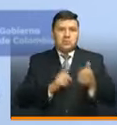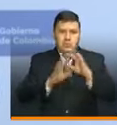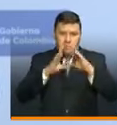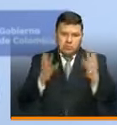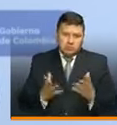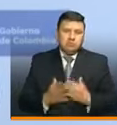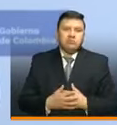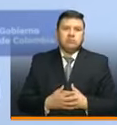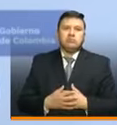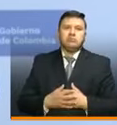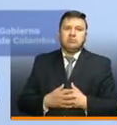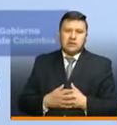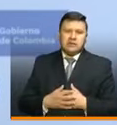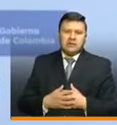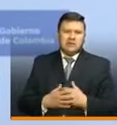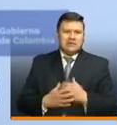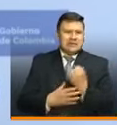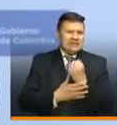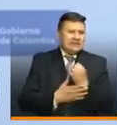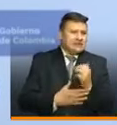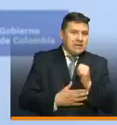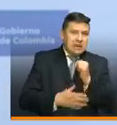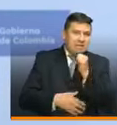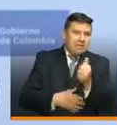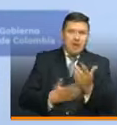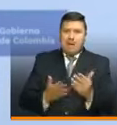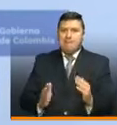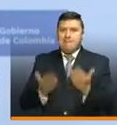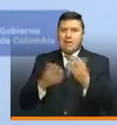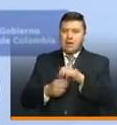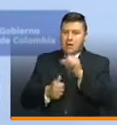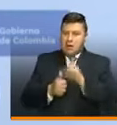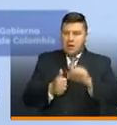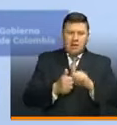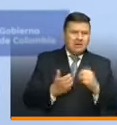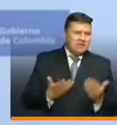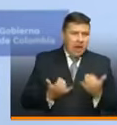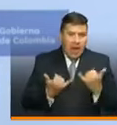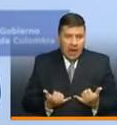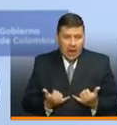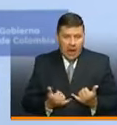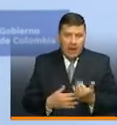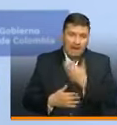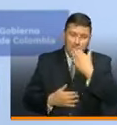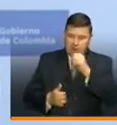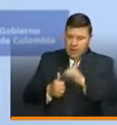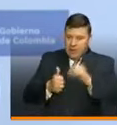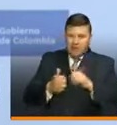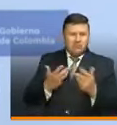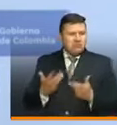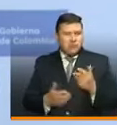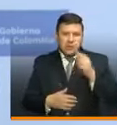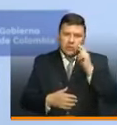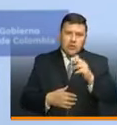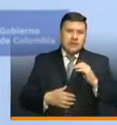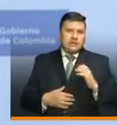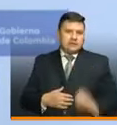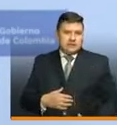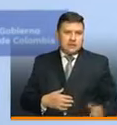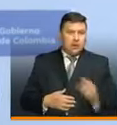también. Las crisis suelen traer lo peor y lo mejor de cada uno, y en esta parte de lo mejor de cada uno vemos una